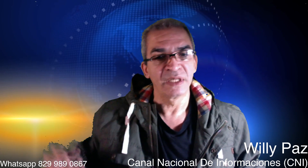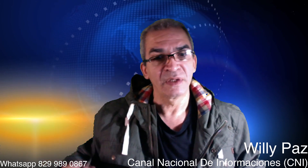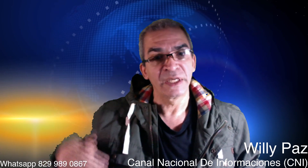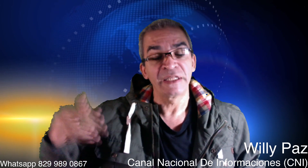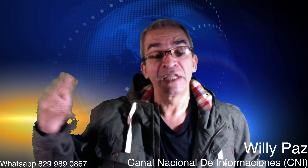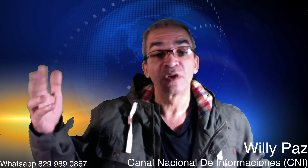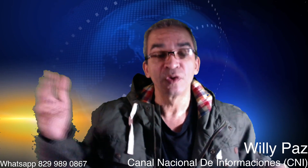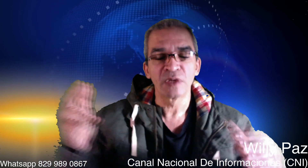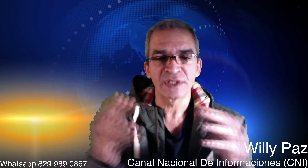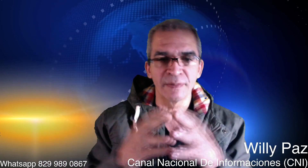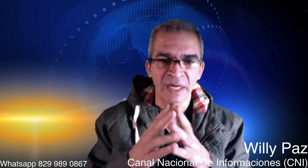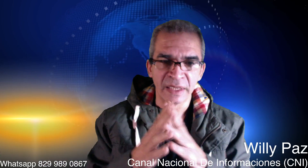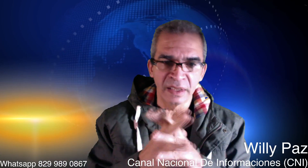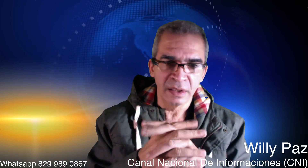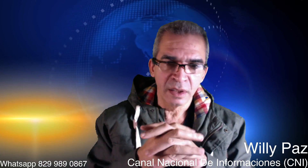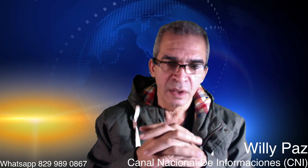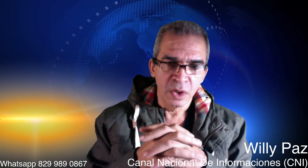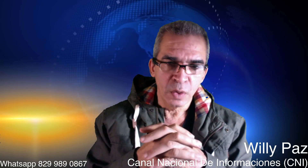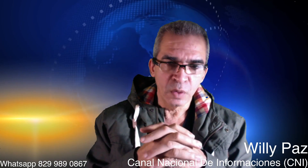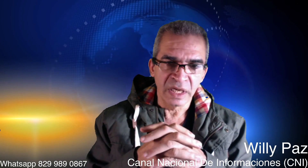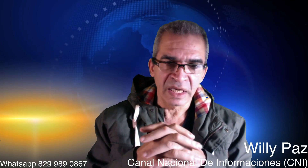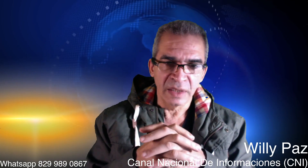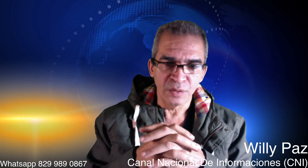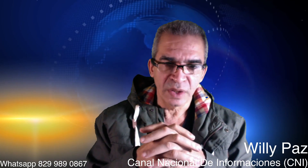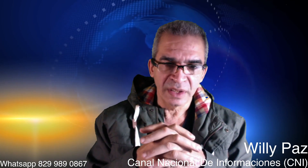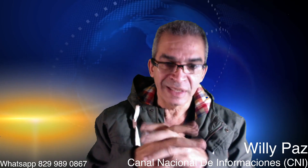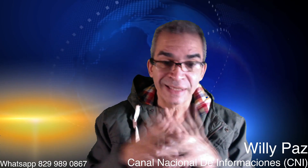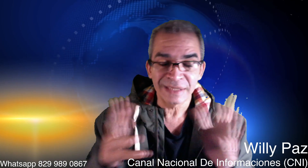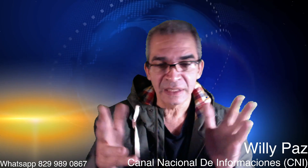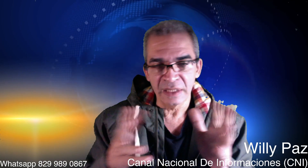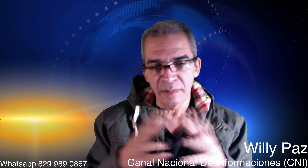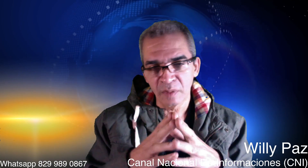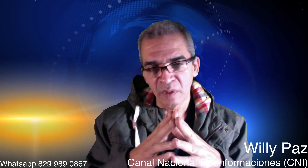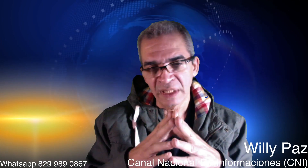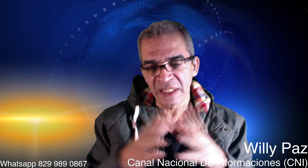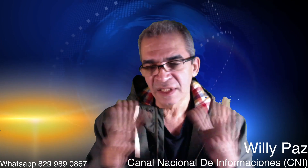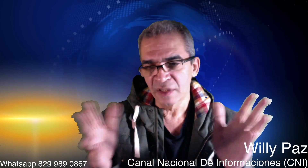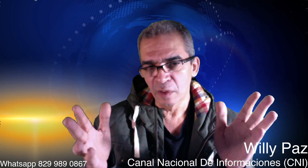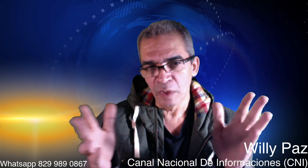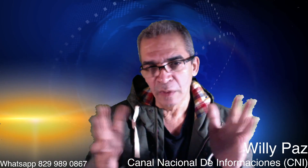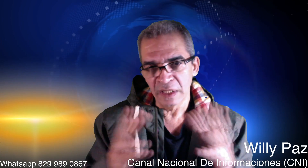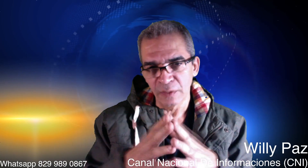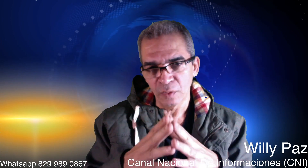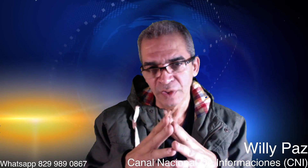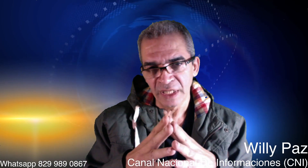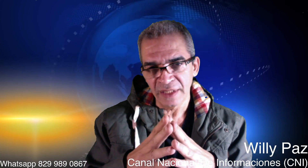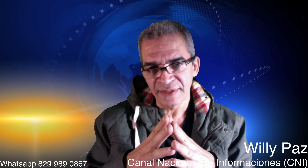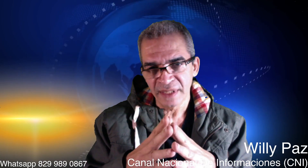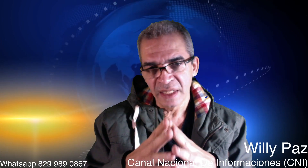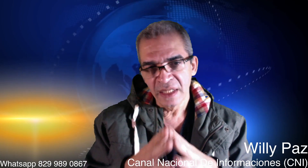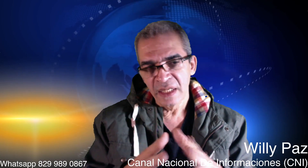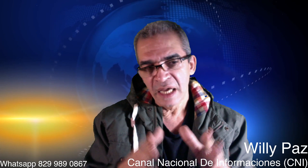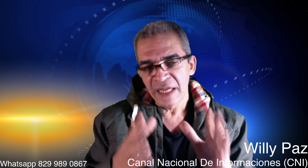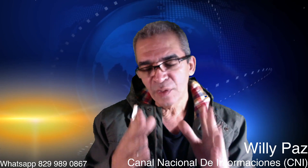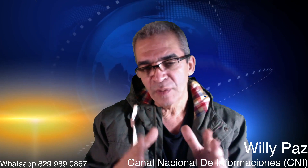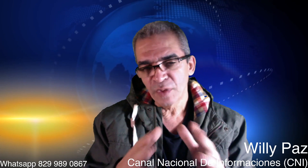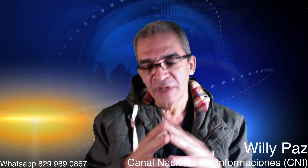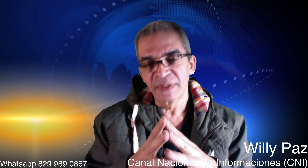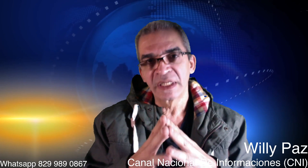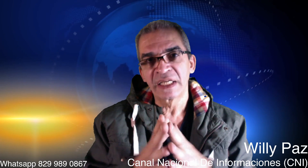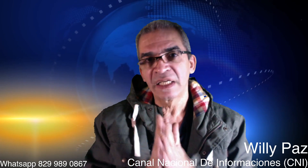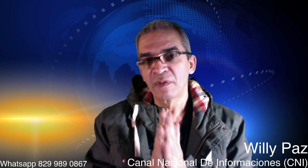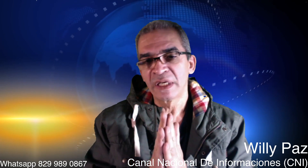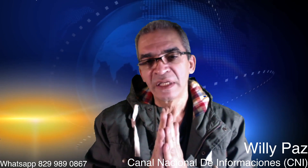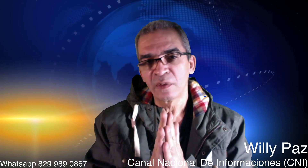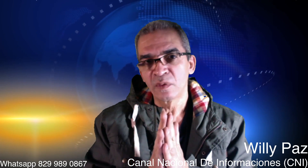7 días más, dentro de una semana, una causa de ese tipo le está haciendo el juego a las autoridades. Ahí usted puede